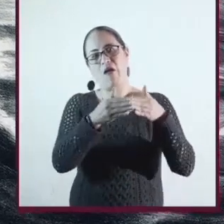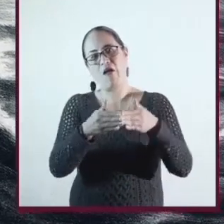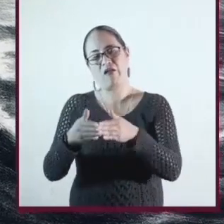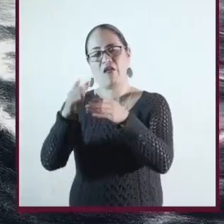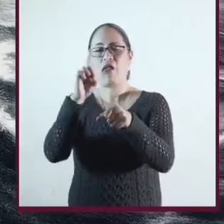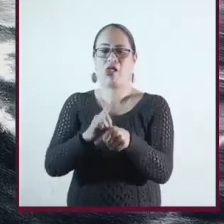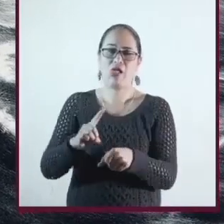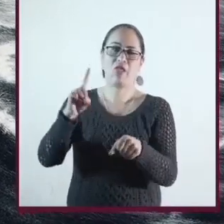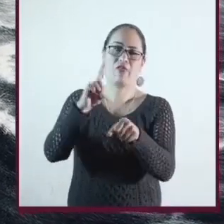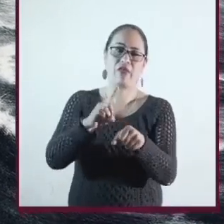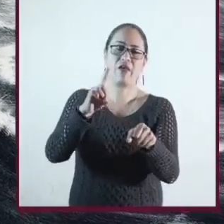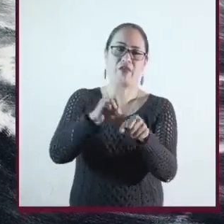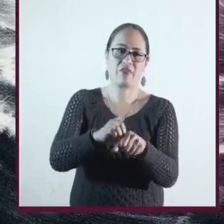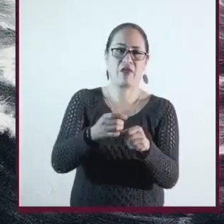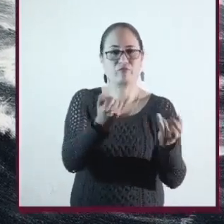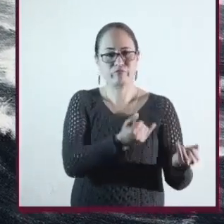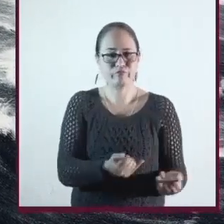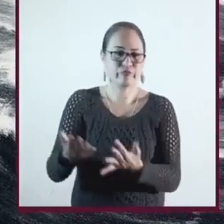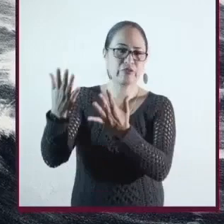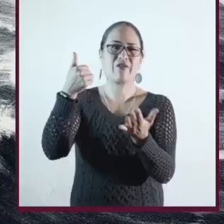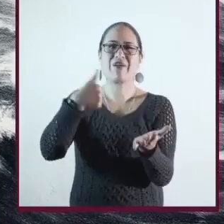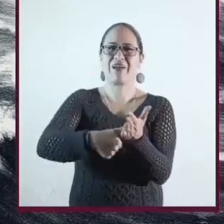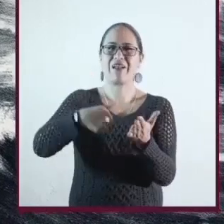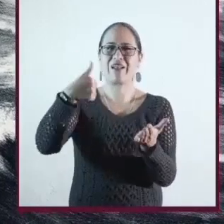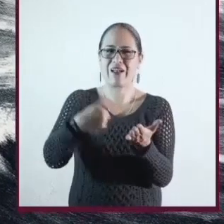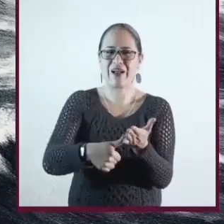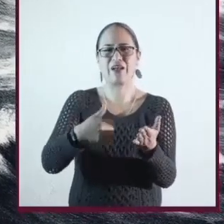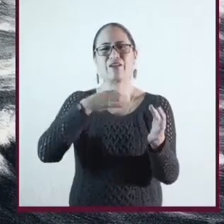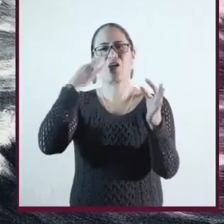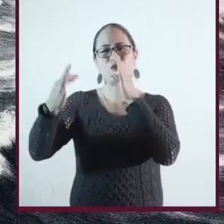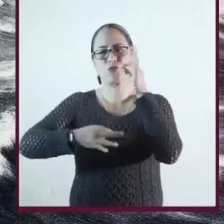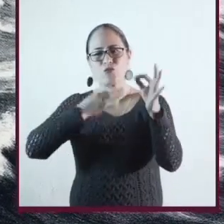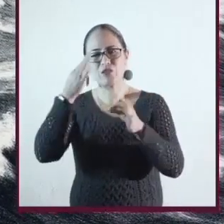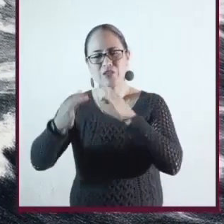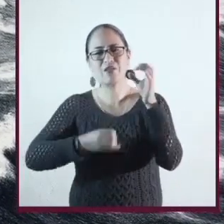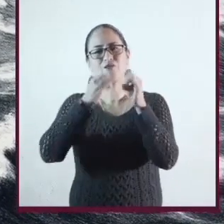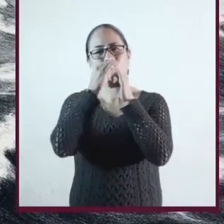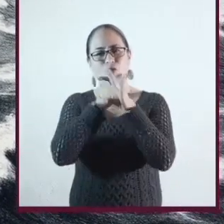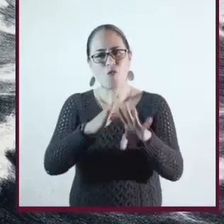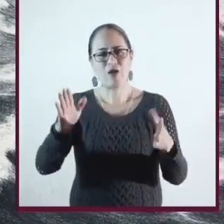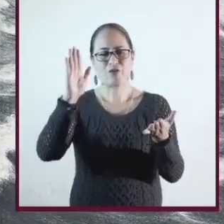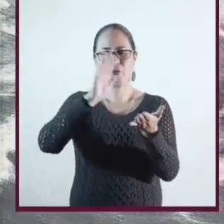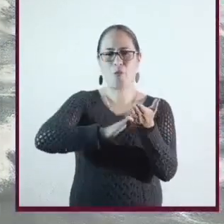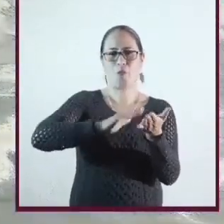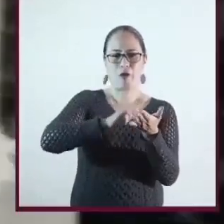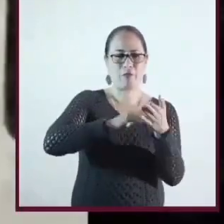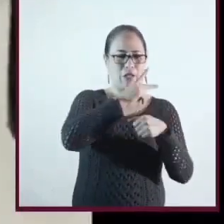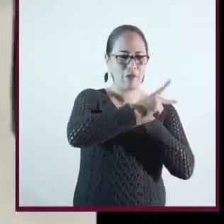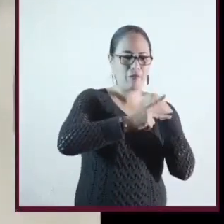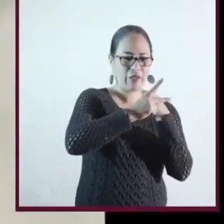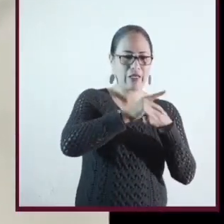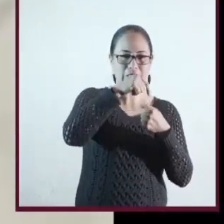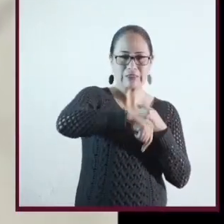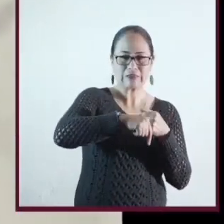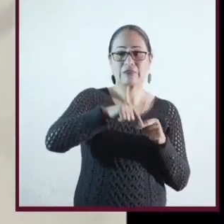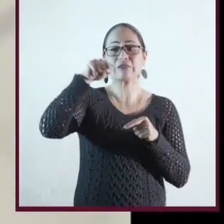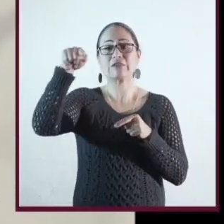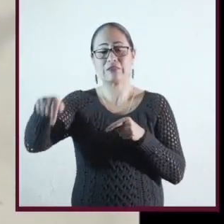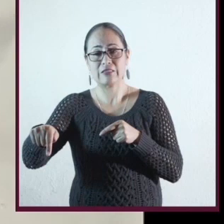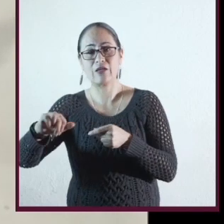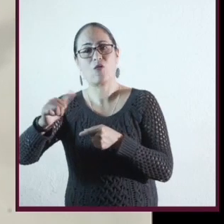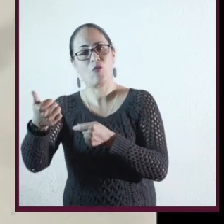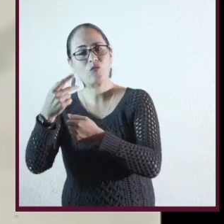eran necesarios para llevar las cartas, noticias e información escrita de un país a otro. Veamos en